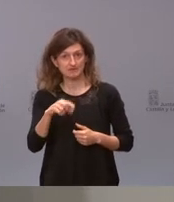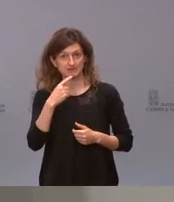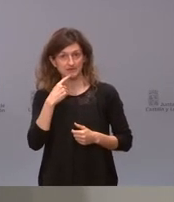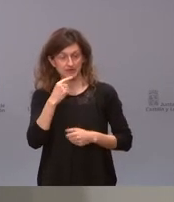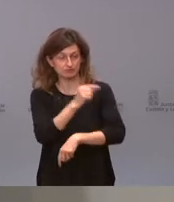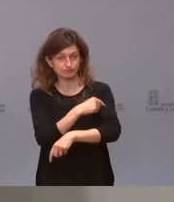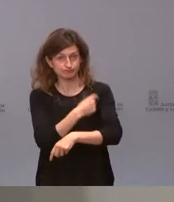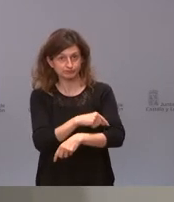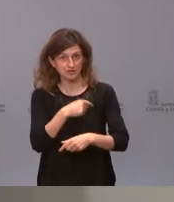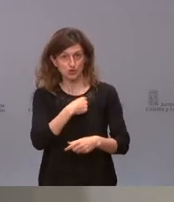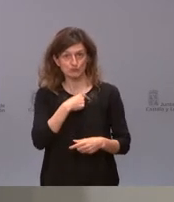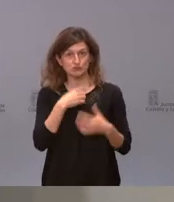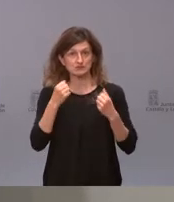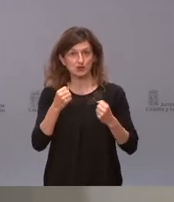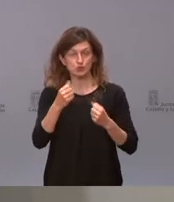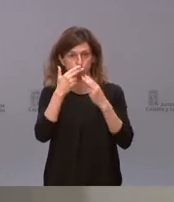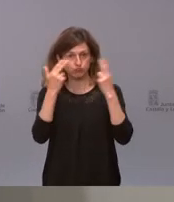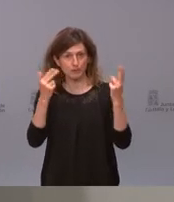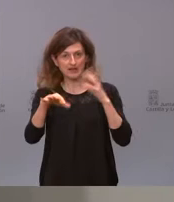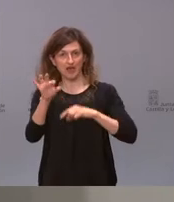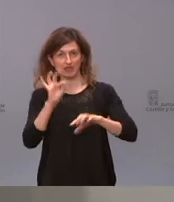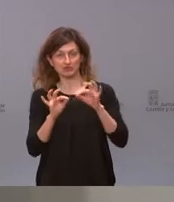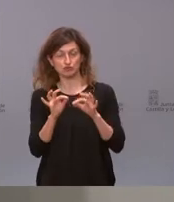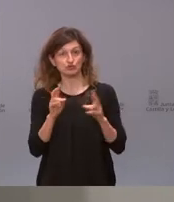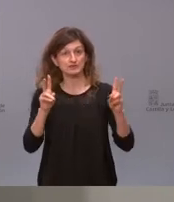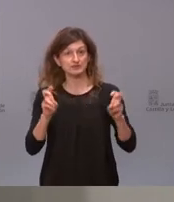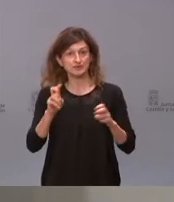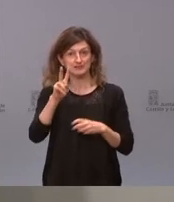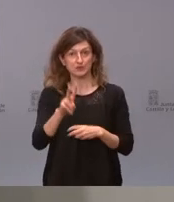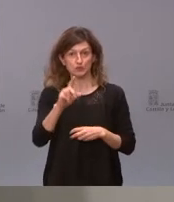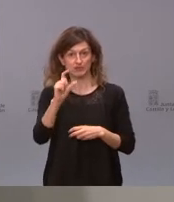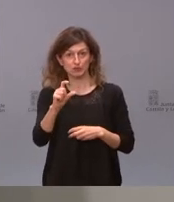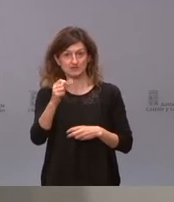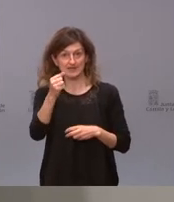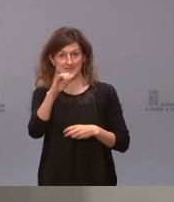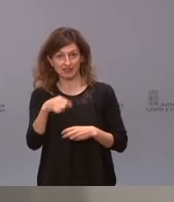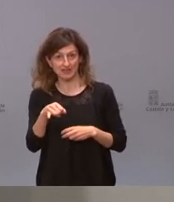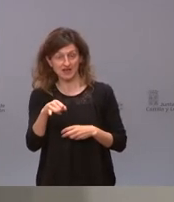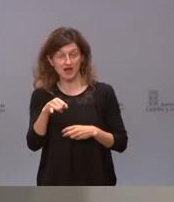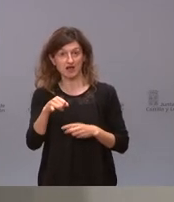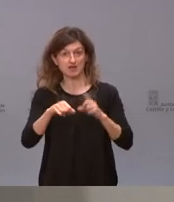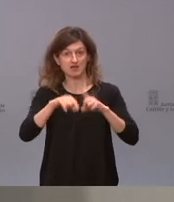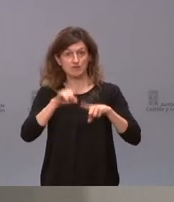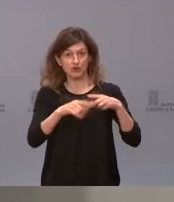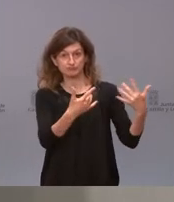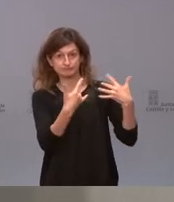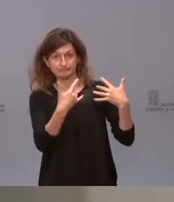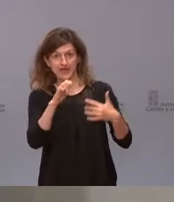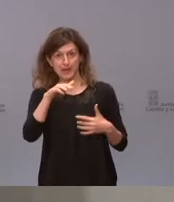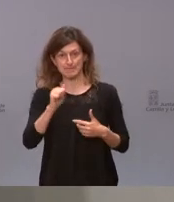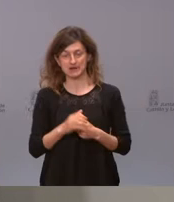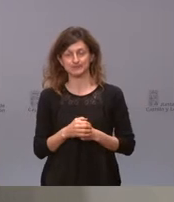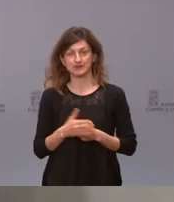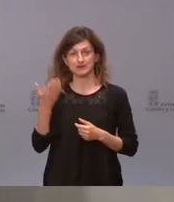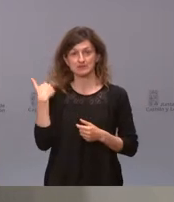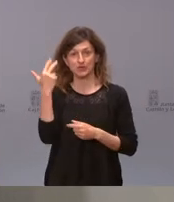vacunas de la comisión de salud pública a tomar una decisión sobre las segundas dosis de esta técnica en base a las recomendaciones de la ema el